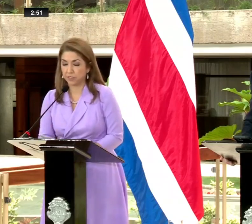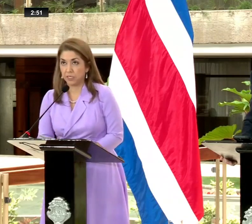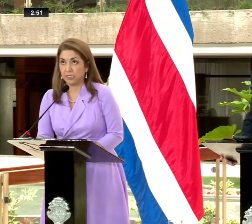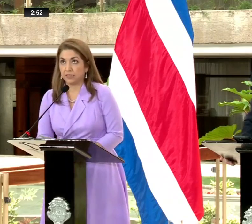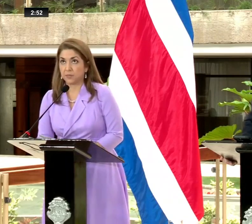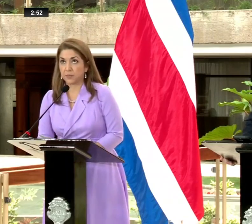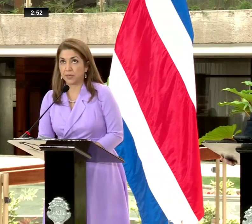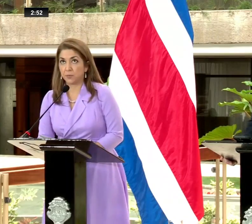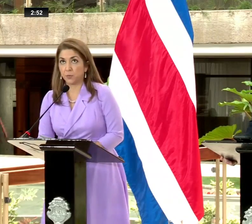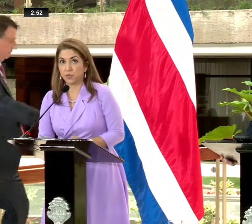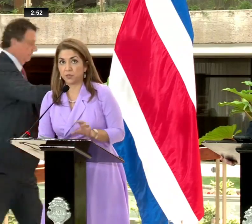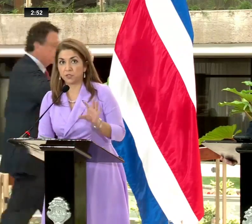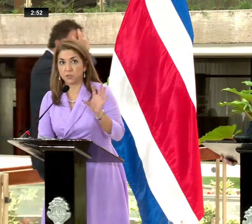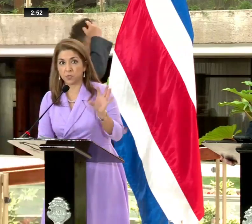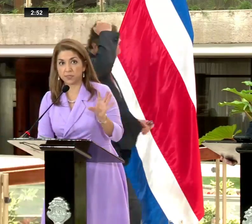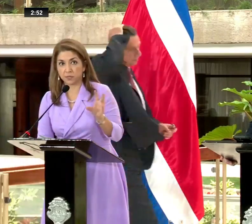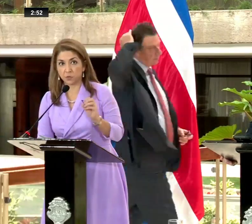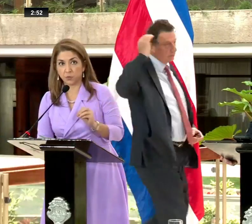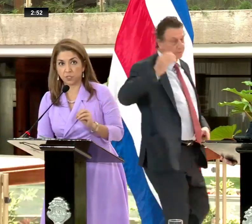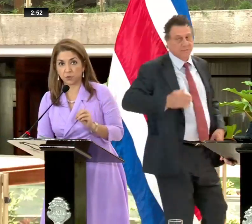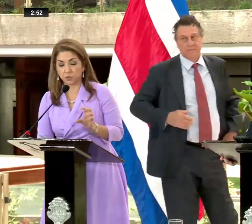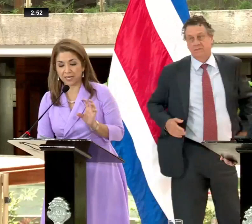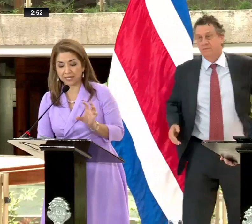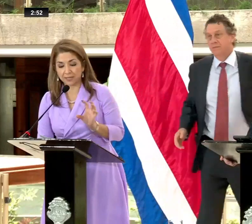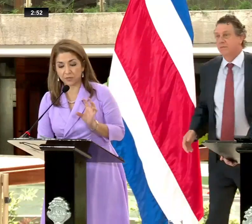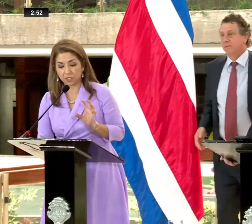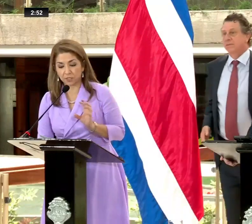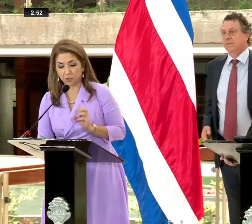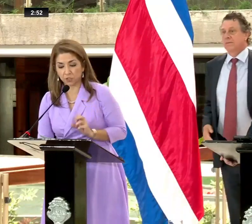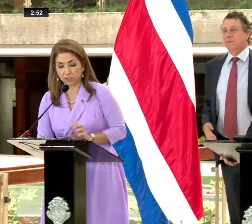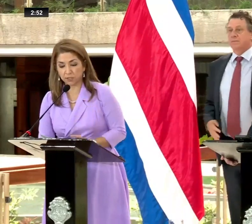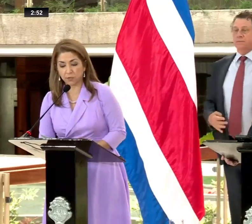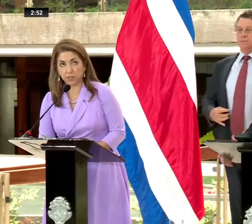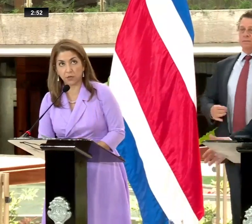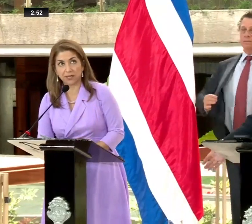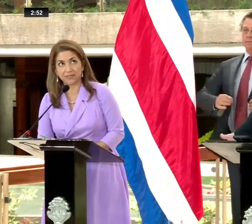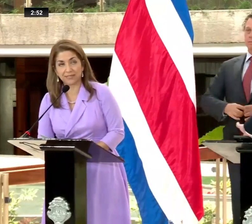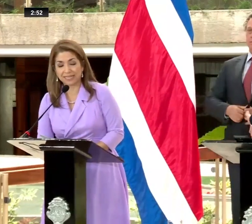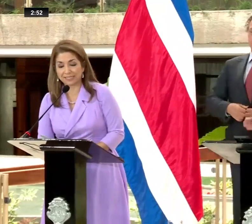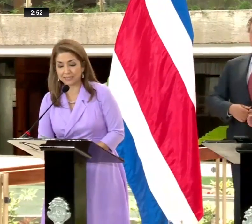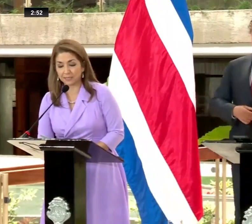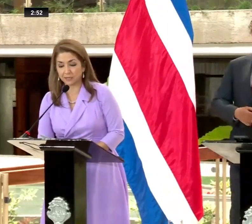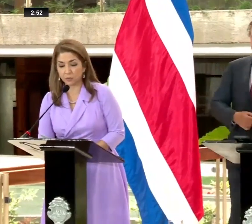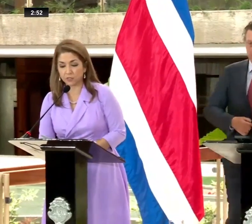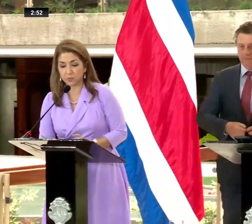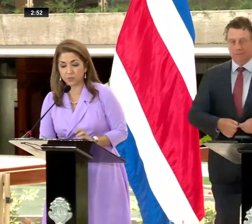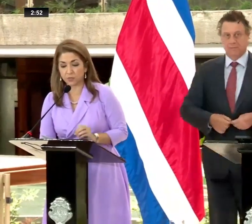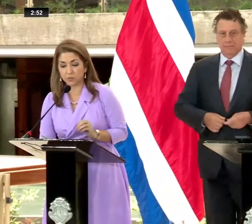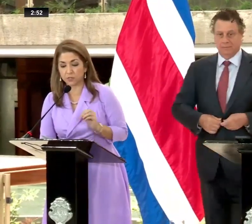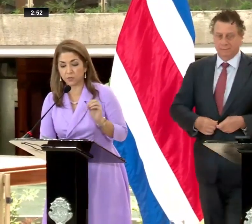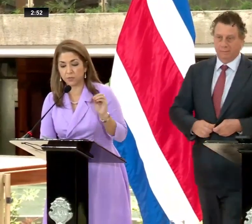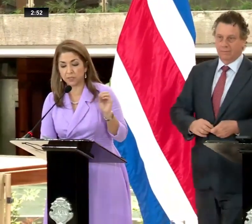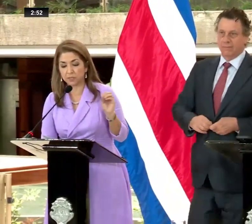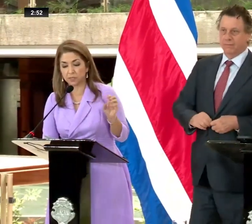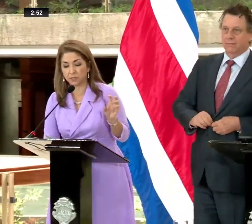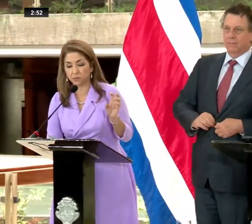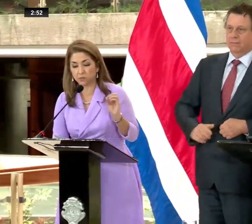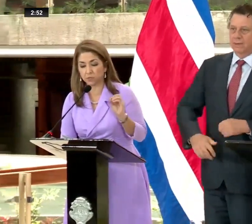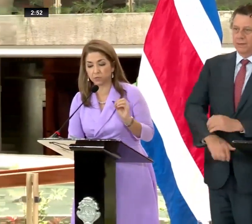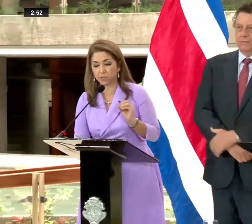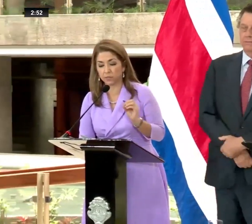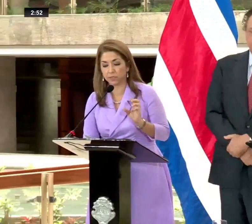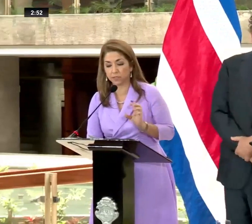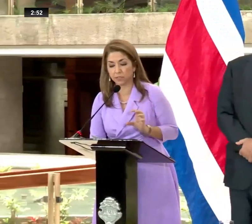Vean. Tal vez para poder contextualizarnos un poquito, hay una ley que es la 8839 que lo que hace es garantizar que todas las personas gocen de un ambiente